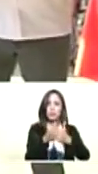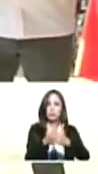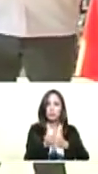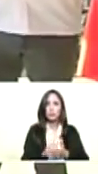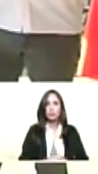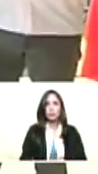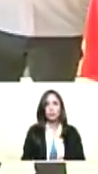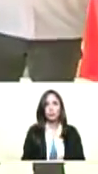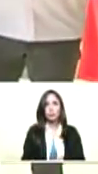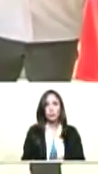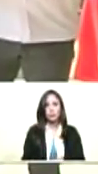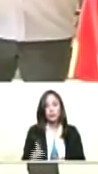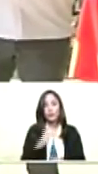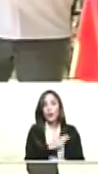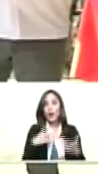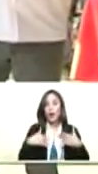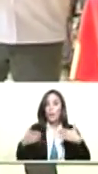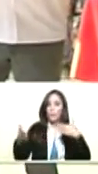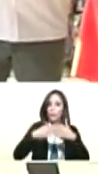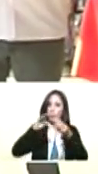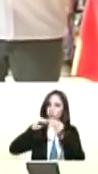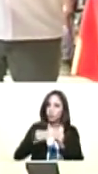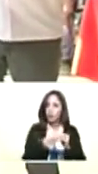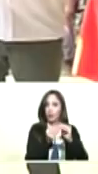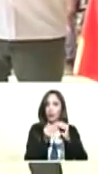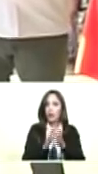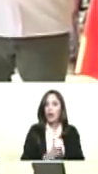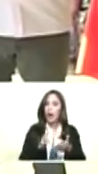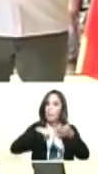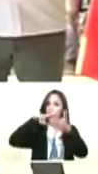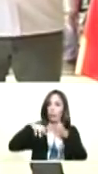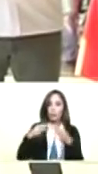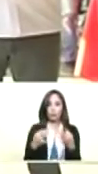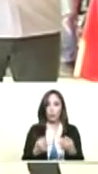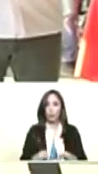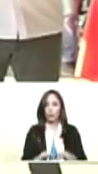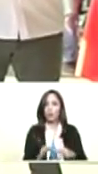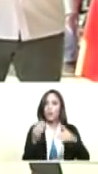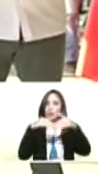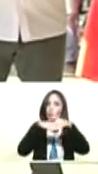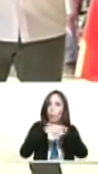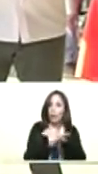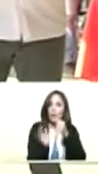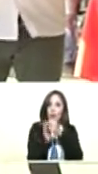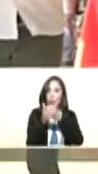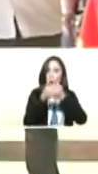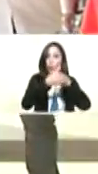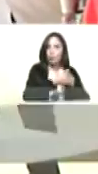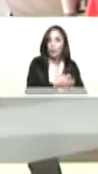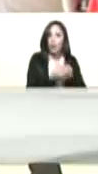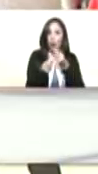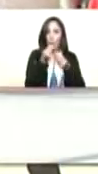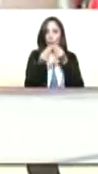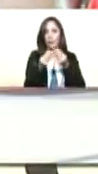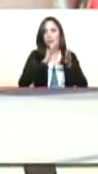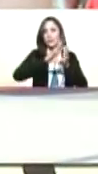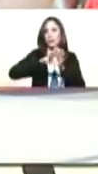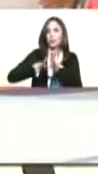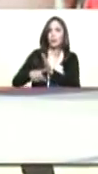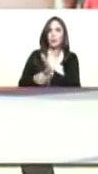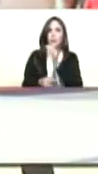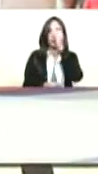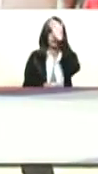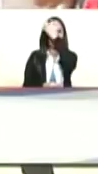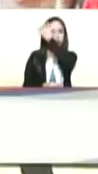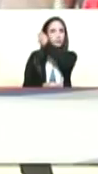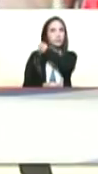precinto, luego volvían a colocar las puertas, volvían a soldar y volvían a pintar. Y cuando llegaba la caravana a Lara, le faltaba